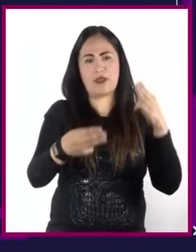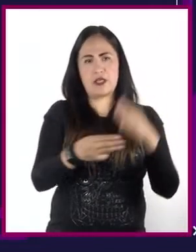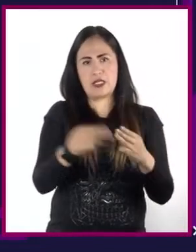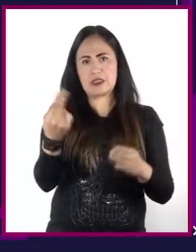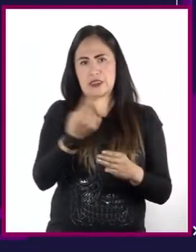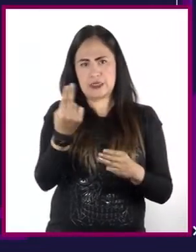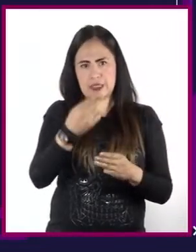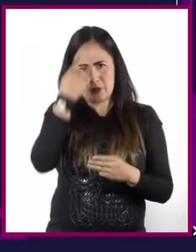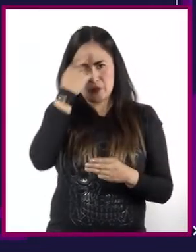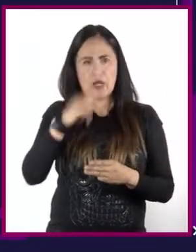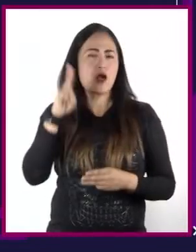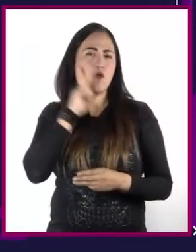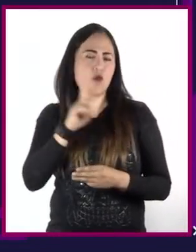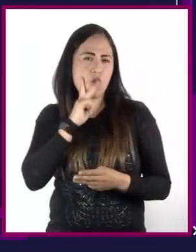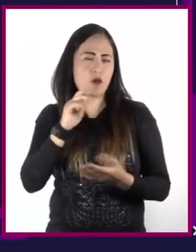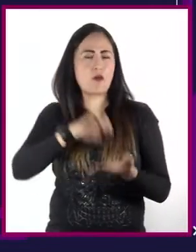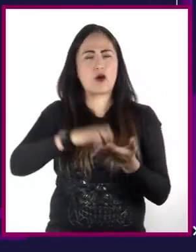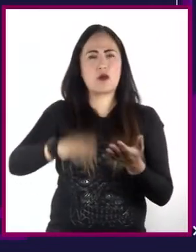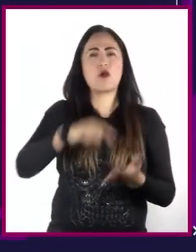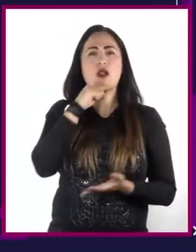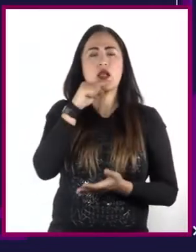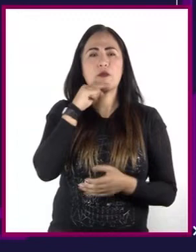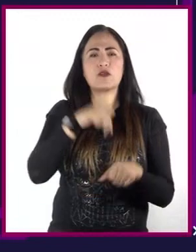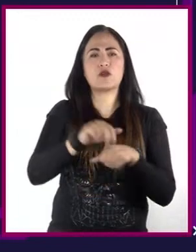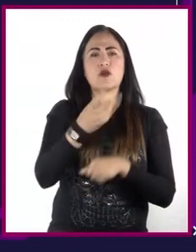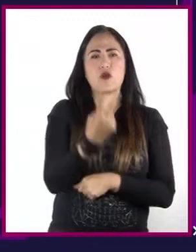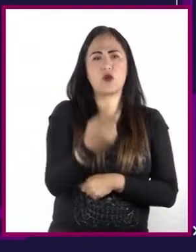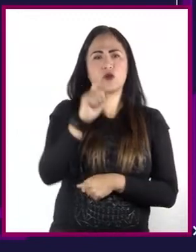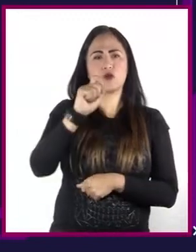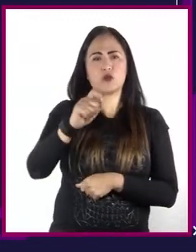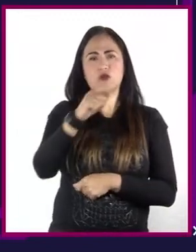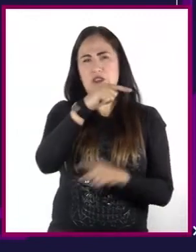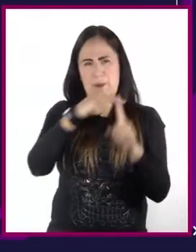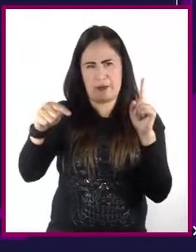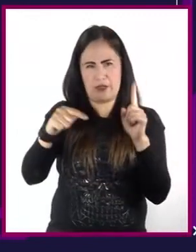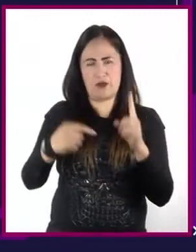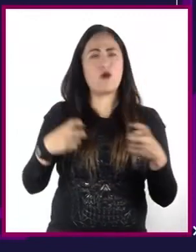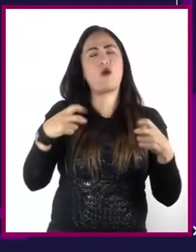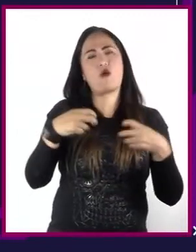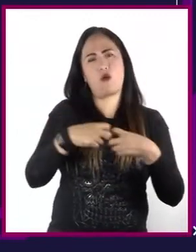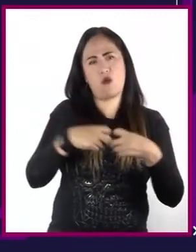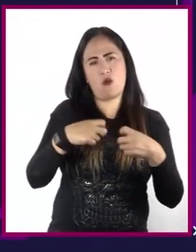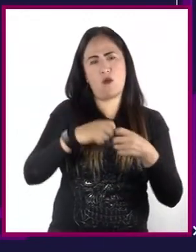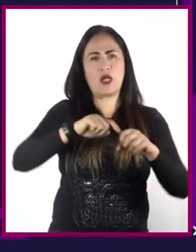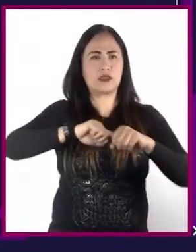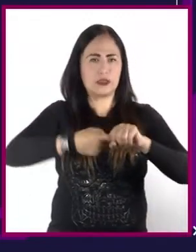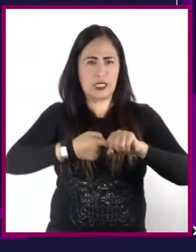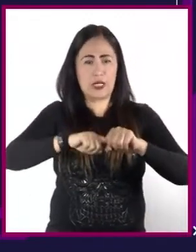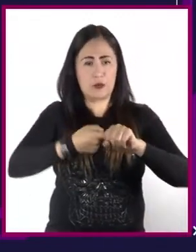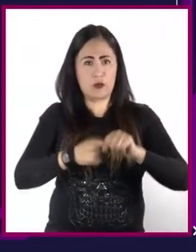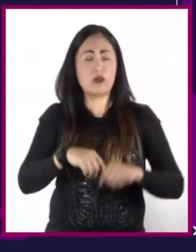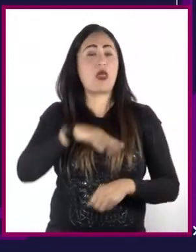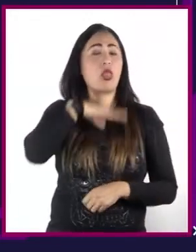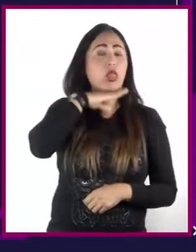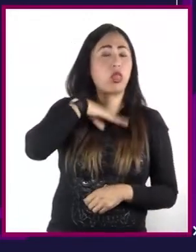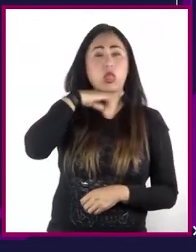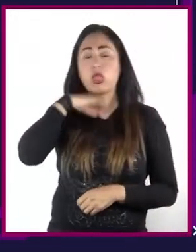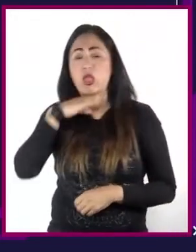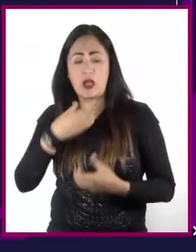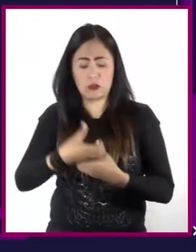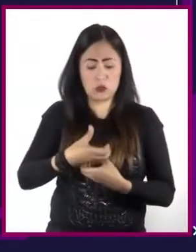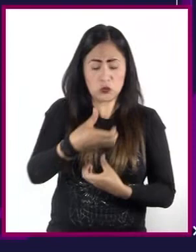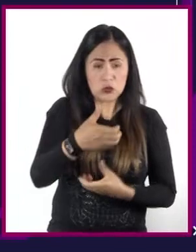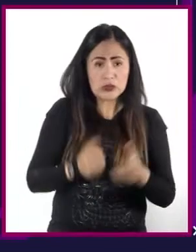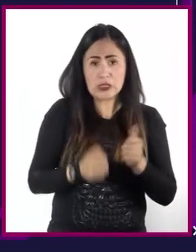la prueba. Lápiz de 2,5, goma, sacapuntas. Sin distractores como el